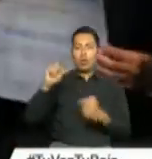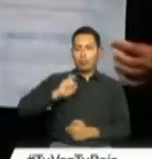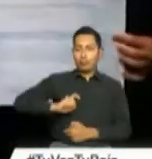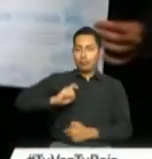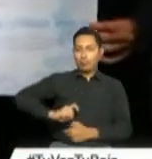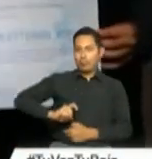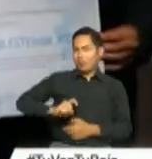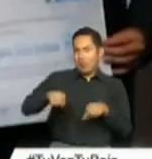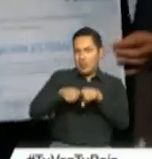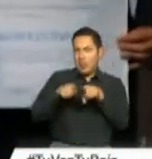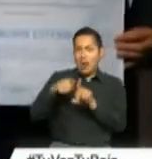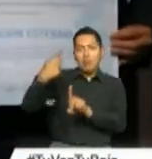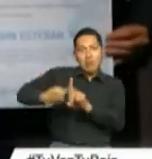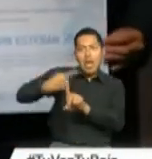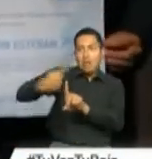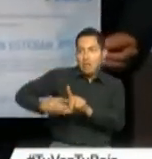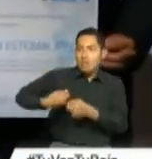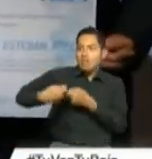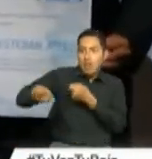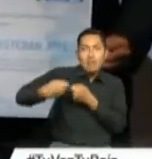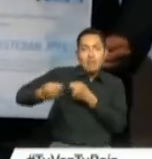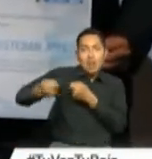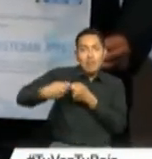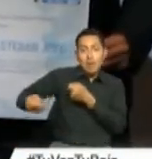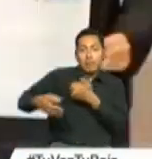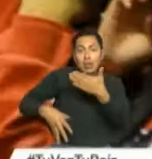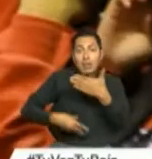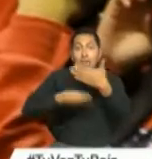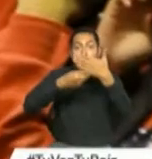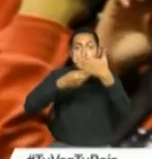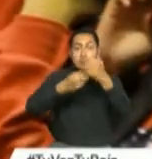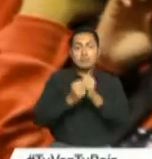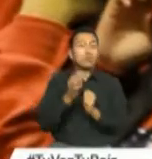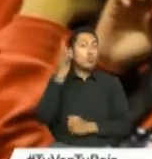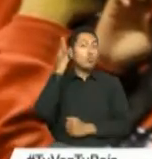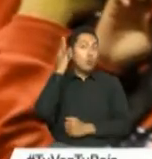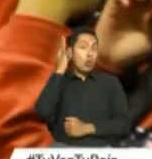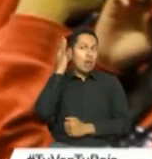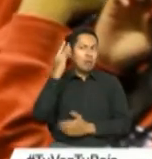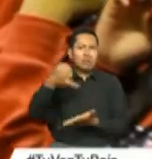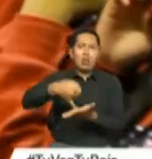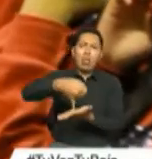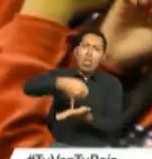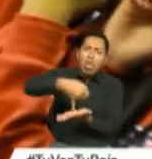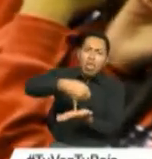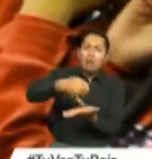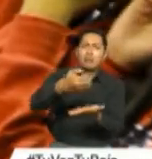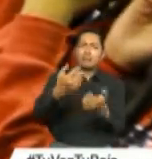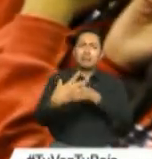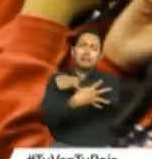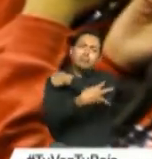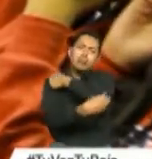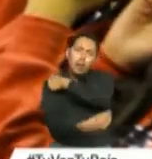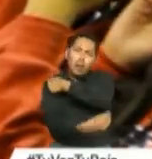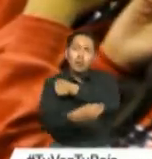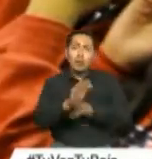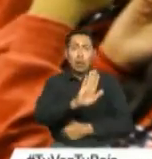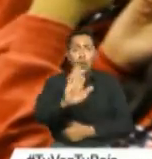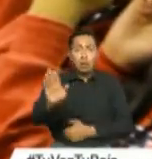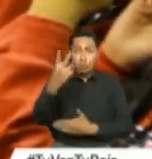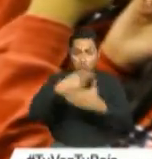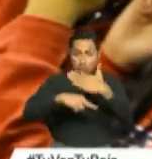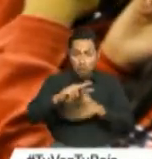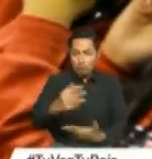la carrera, además de medio salario básico unificado para las mujeres con vulnerabilidad socioeconómica que tengan a su cargo el